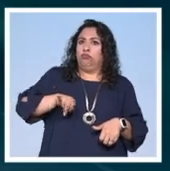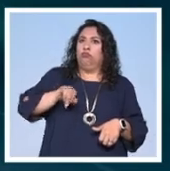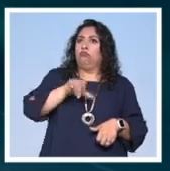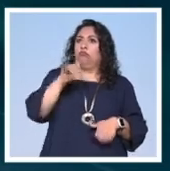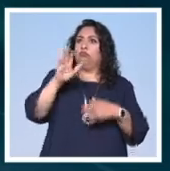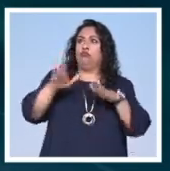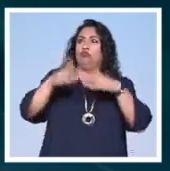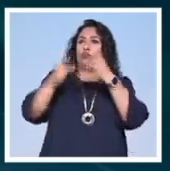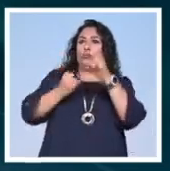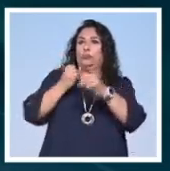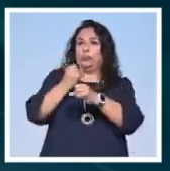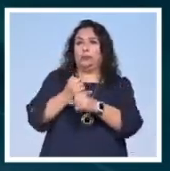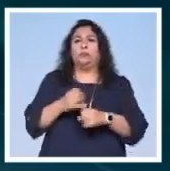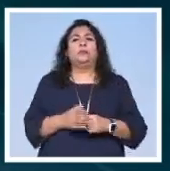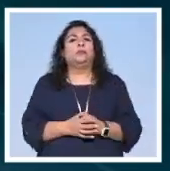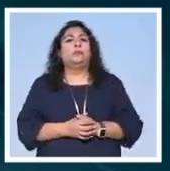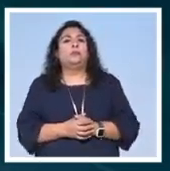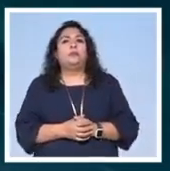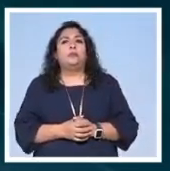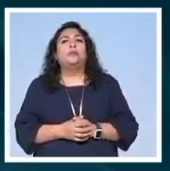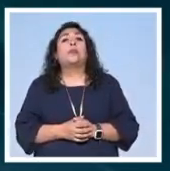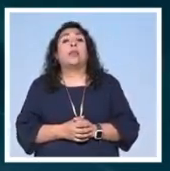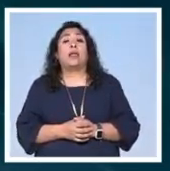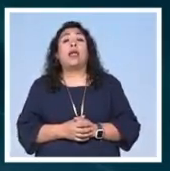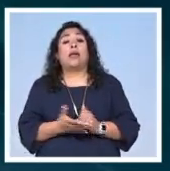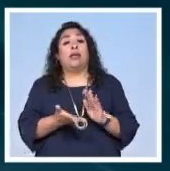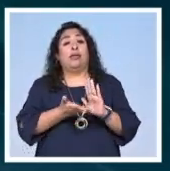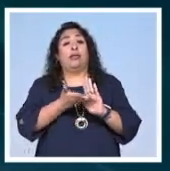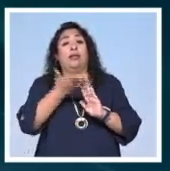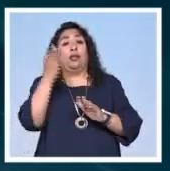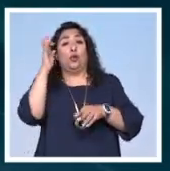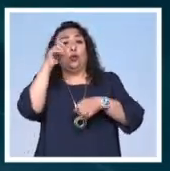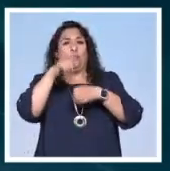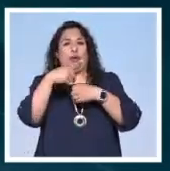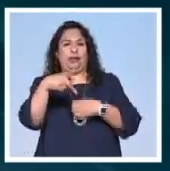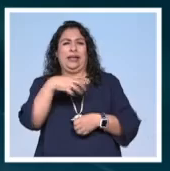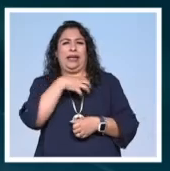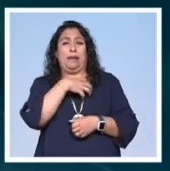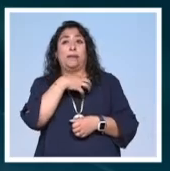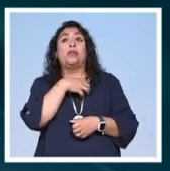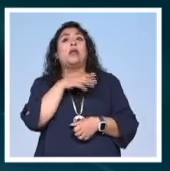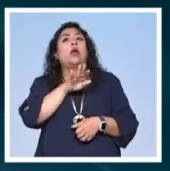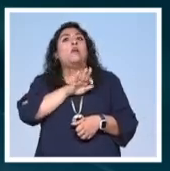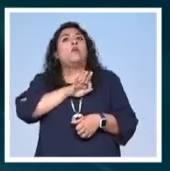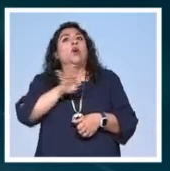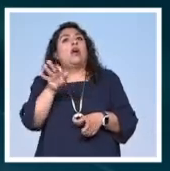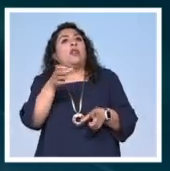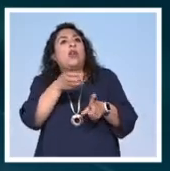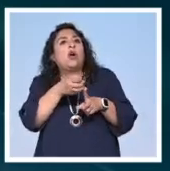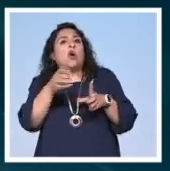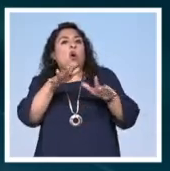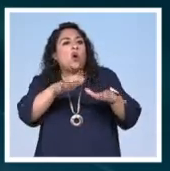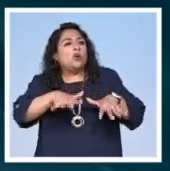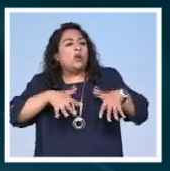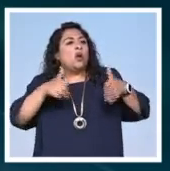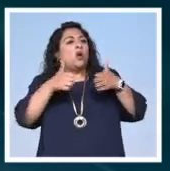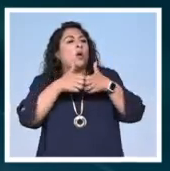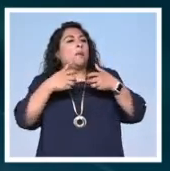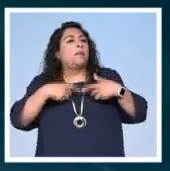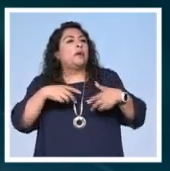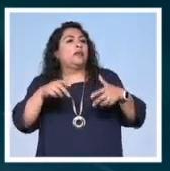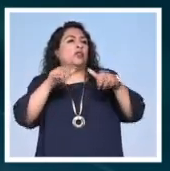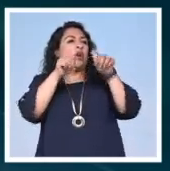nivel internacional la infraestructura cultural de la capital permite organizar conciertos con artistas